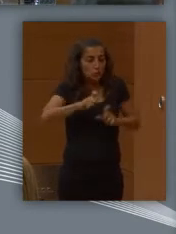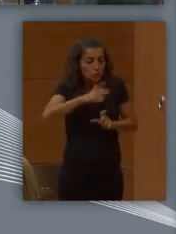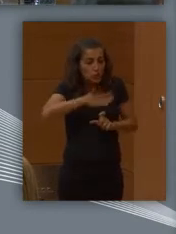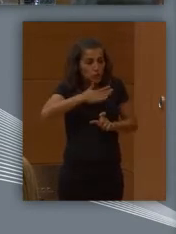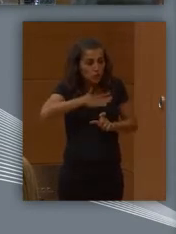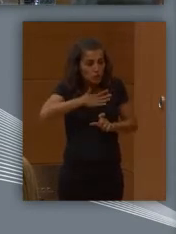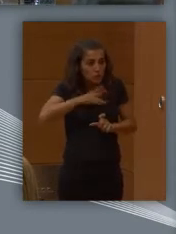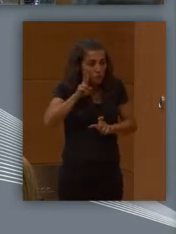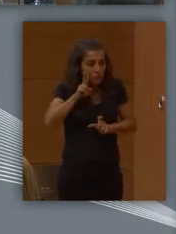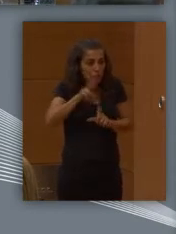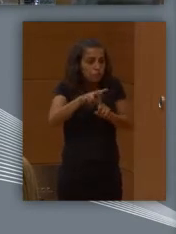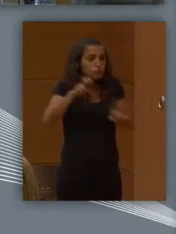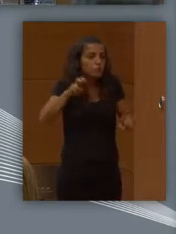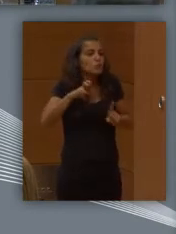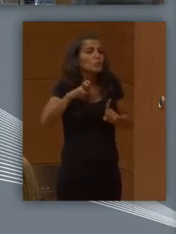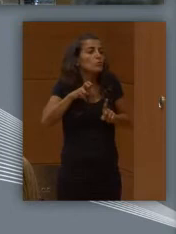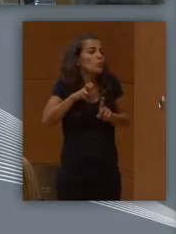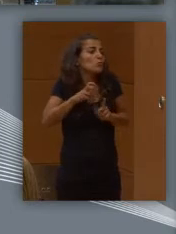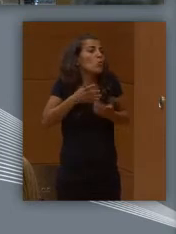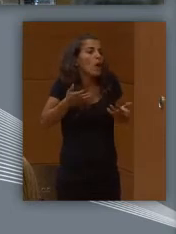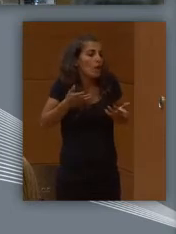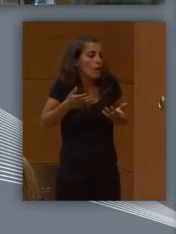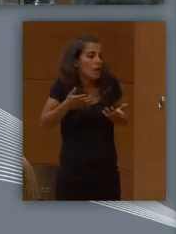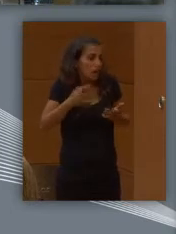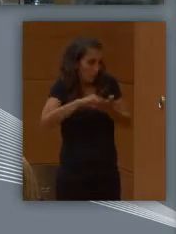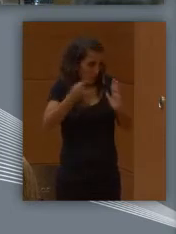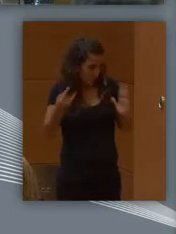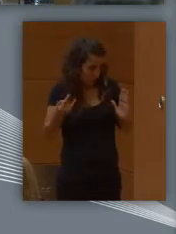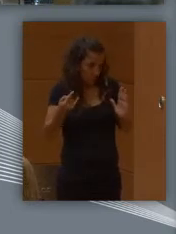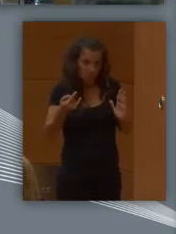departamento. Vamos a ver, nosotros pensamos